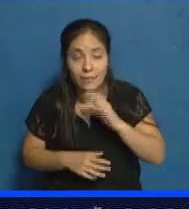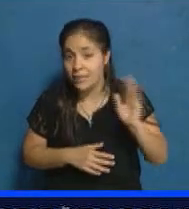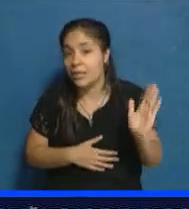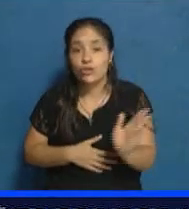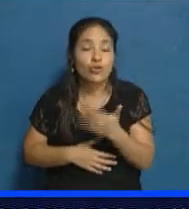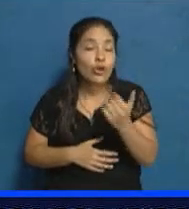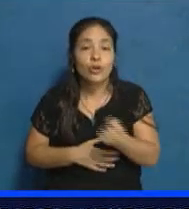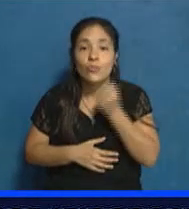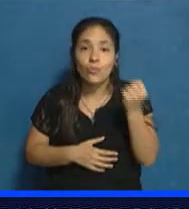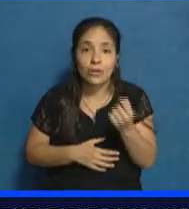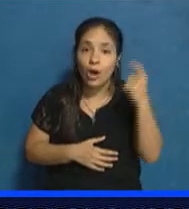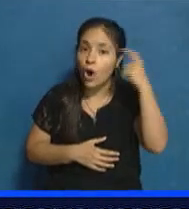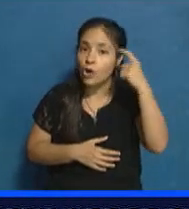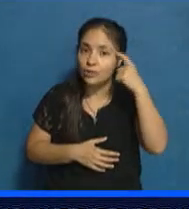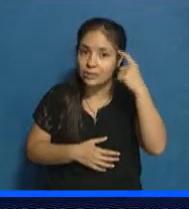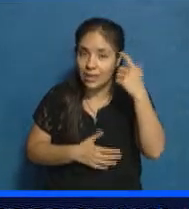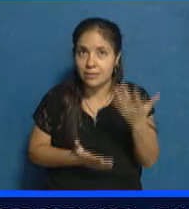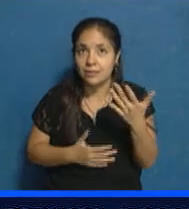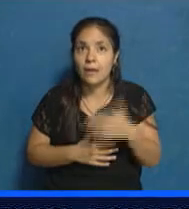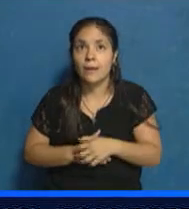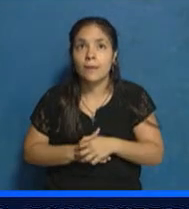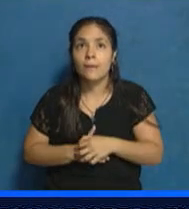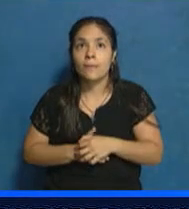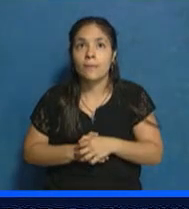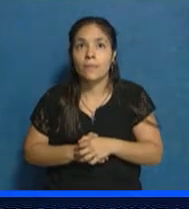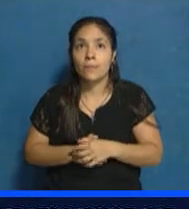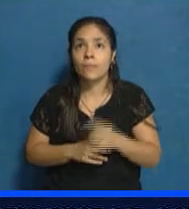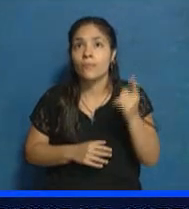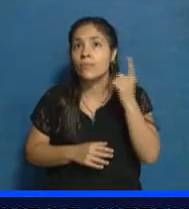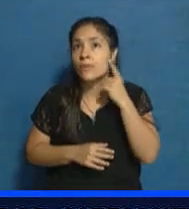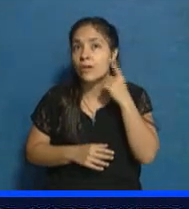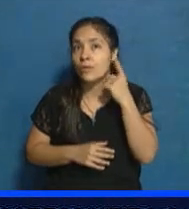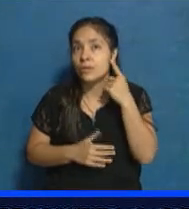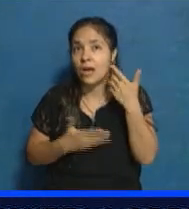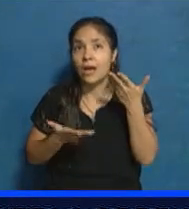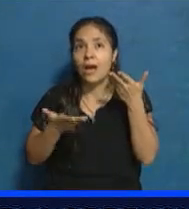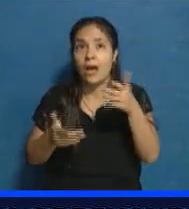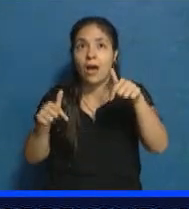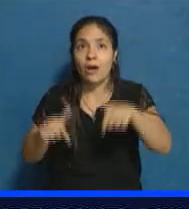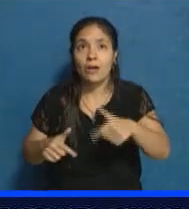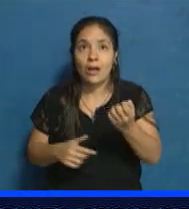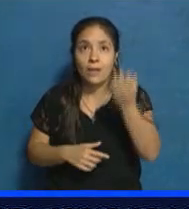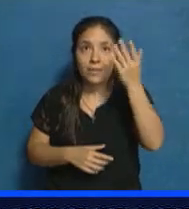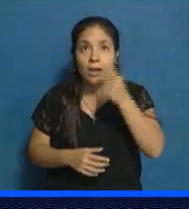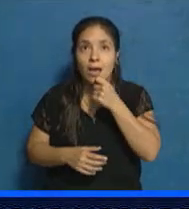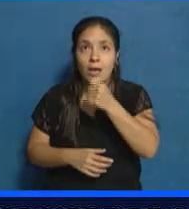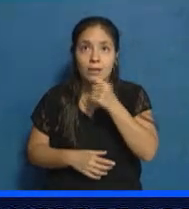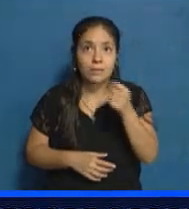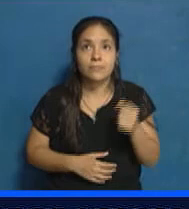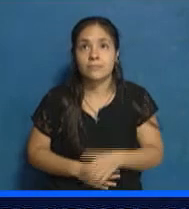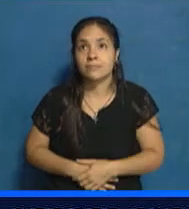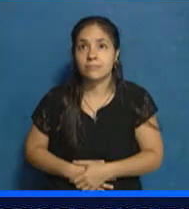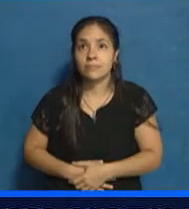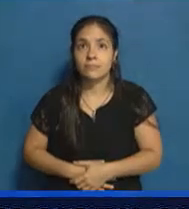tomemos conciencia sin lugar a dudas. Escuchamos los testimonios que recababas en la mañana en el día de hoy. Gracias, Lauri.